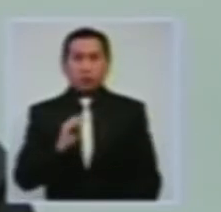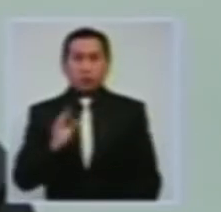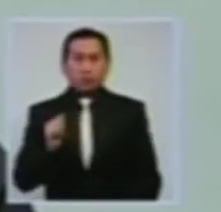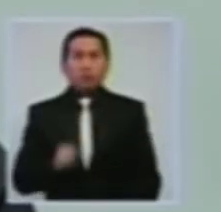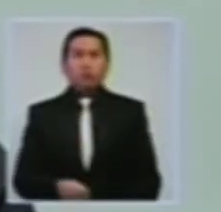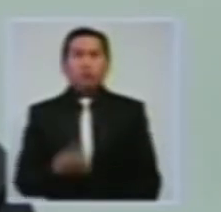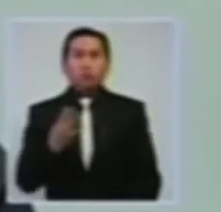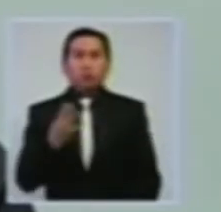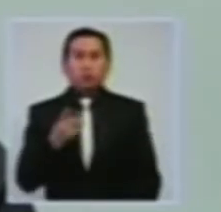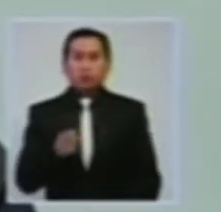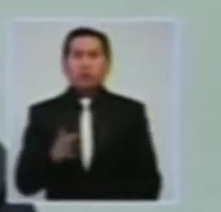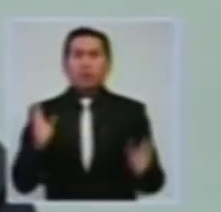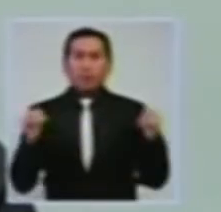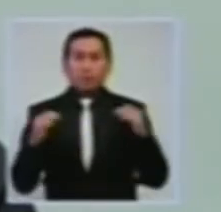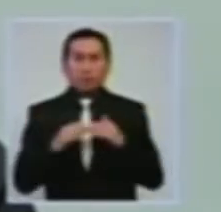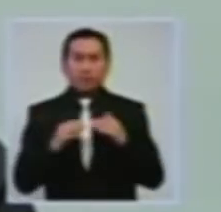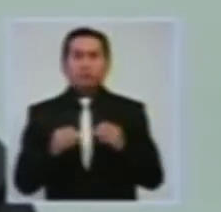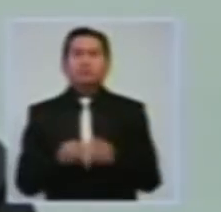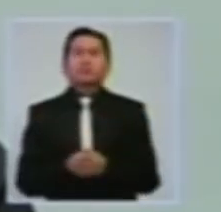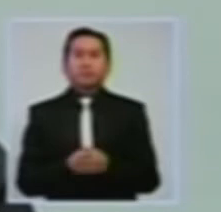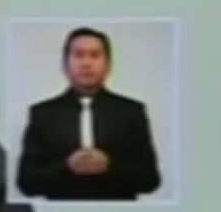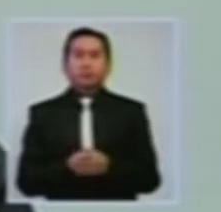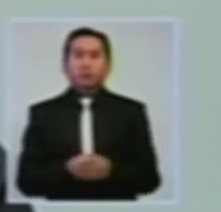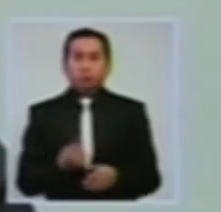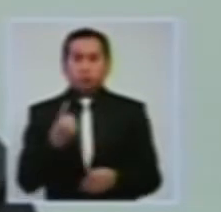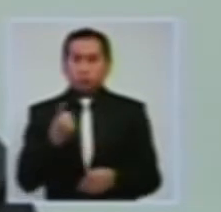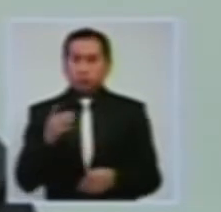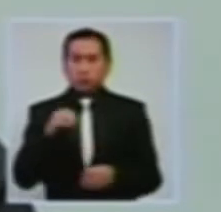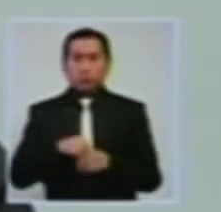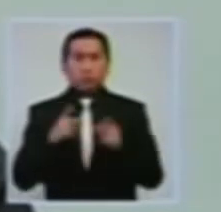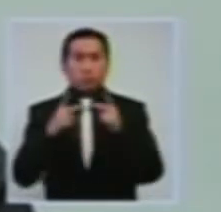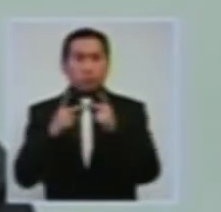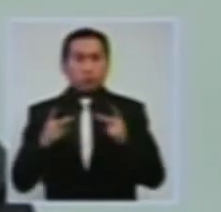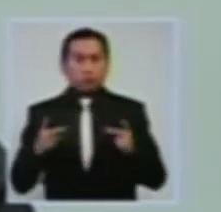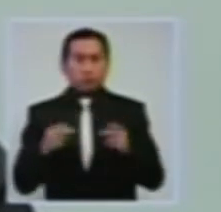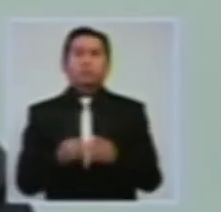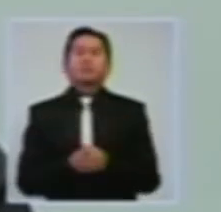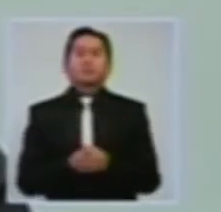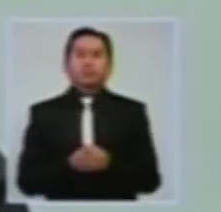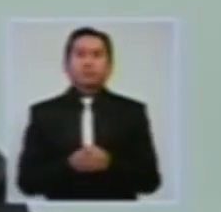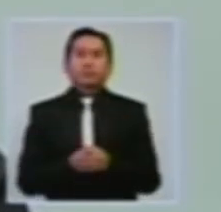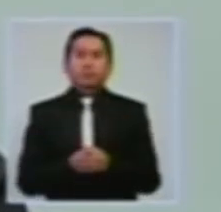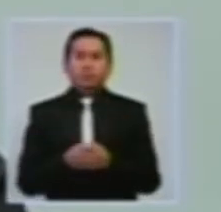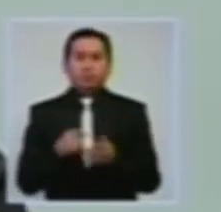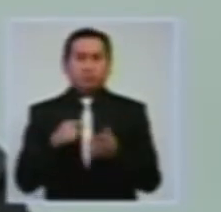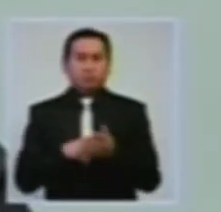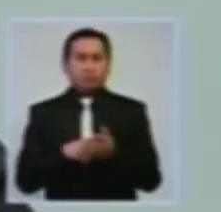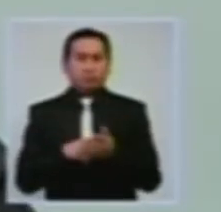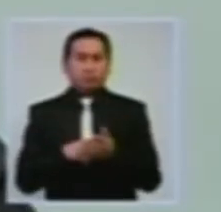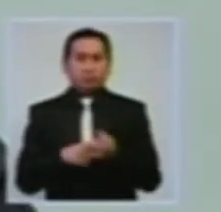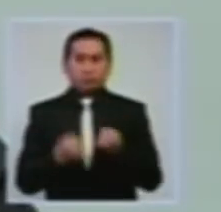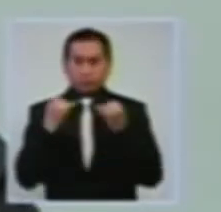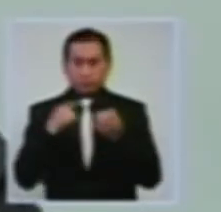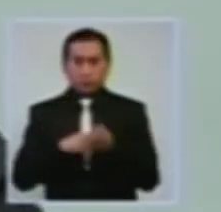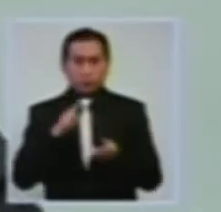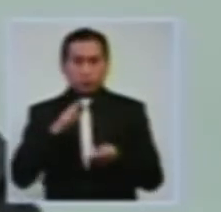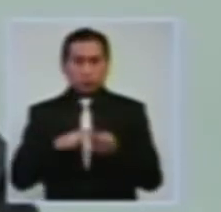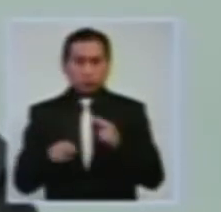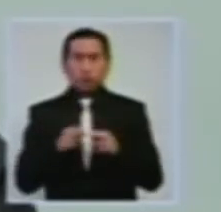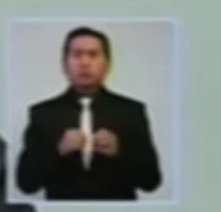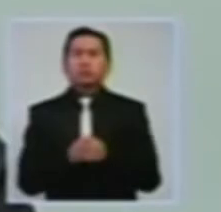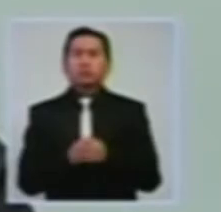4 a la ciudad de la paz 1 en pro sí de acuerdo a este número